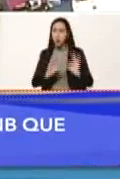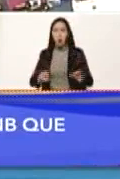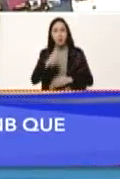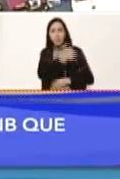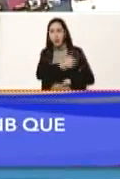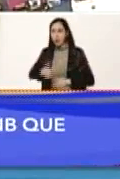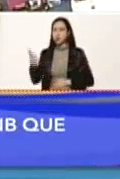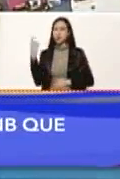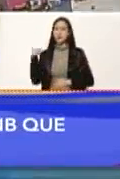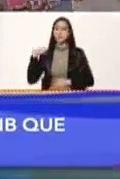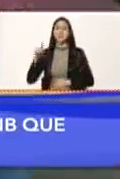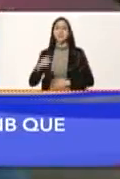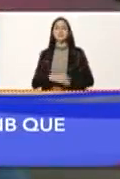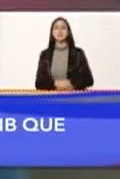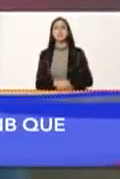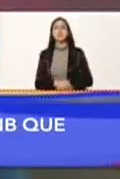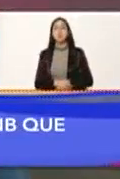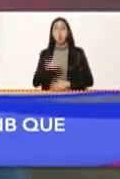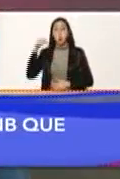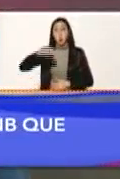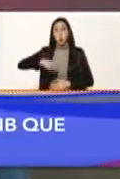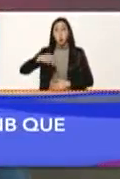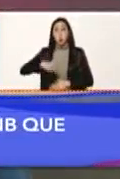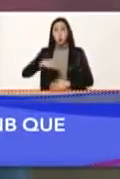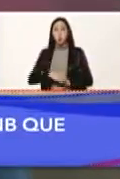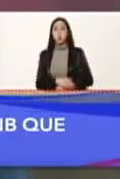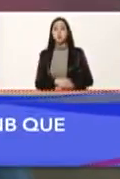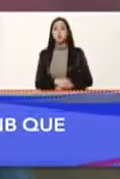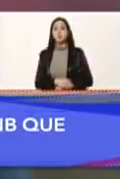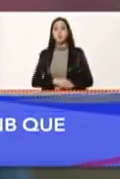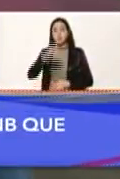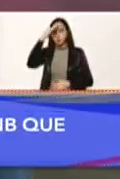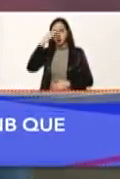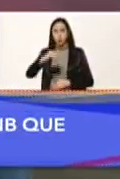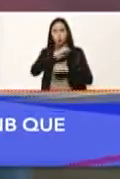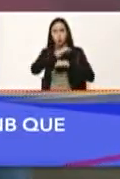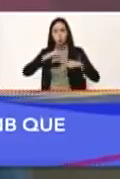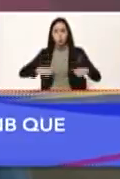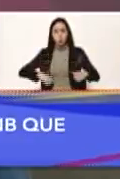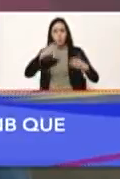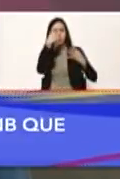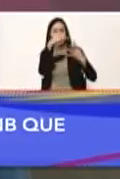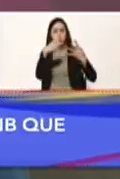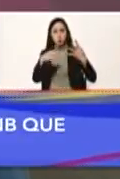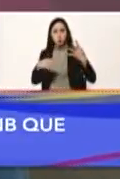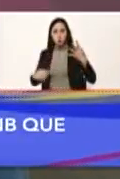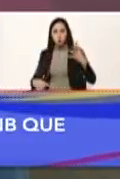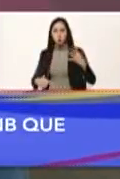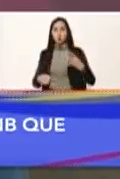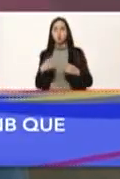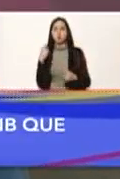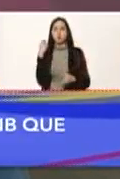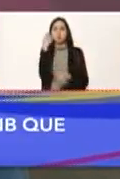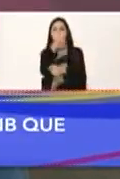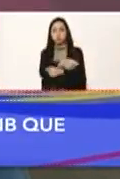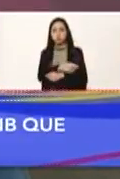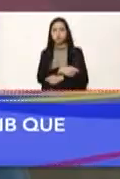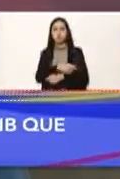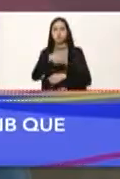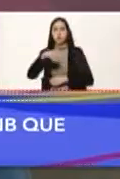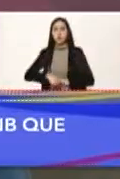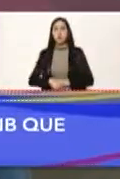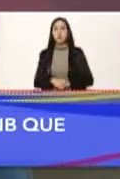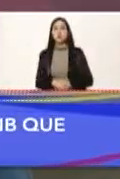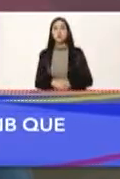califican a partir de hoy como tenientes y tenientes de corbeta de nuestra gloriosa